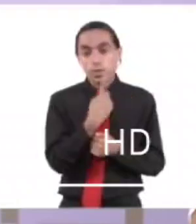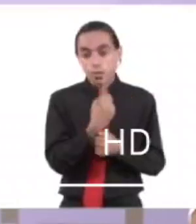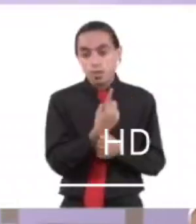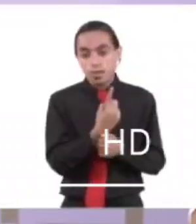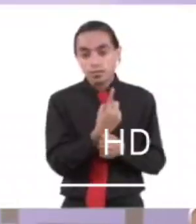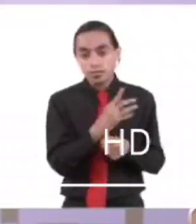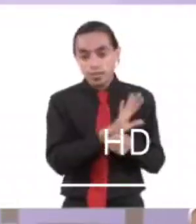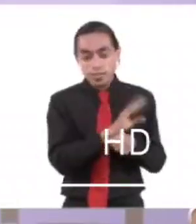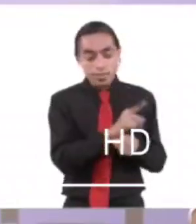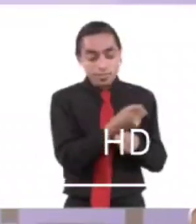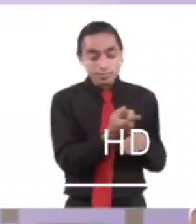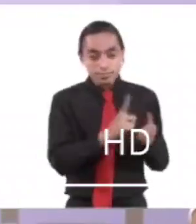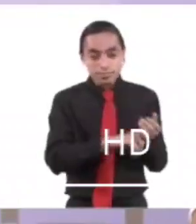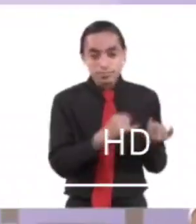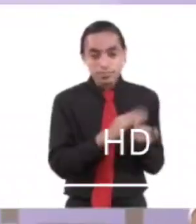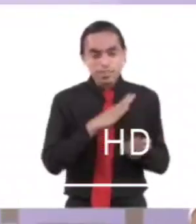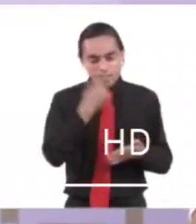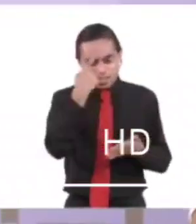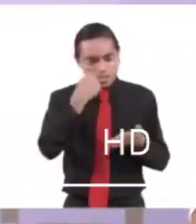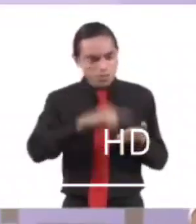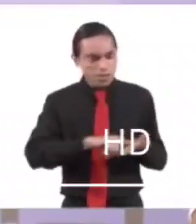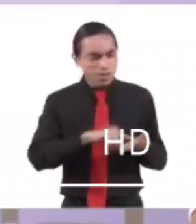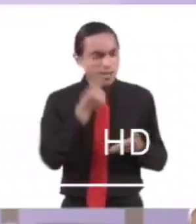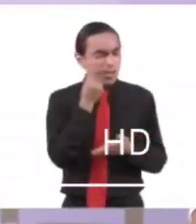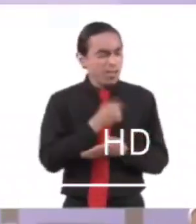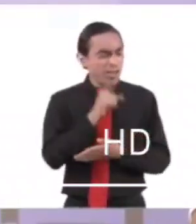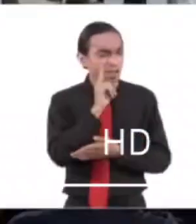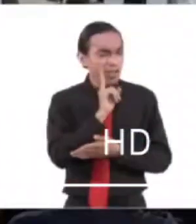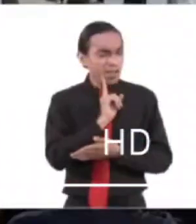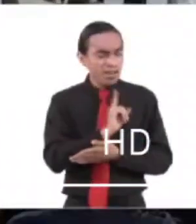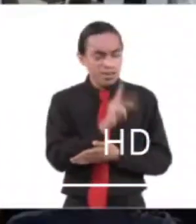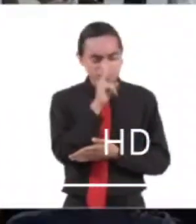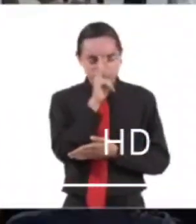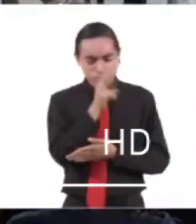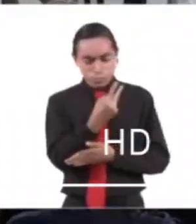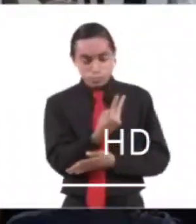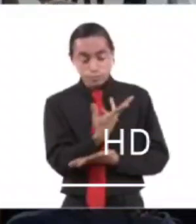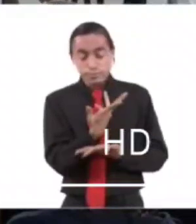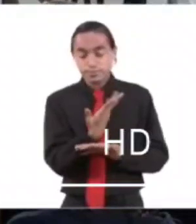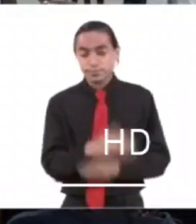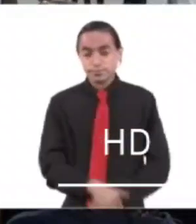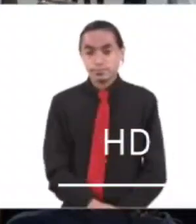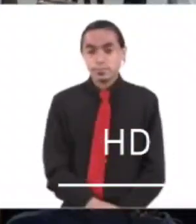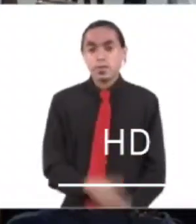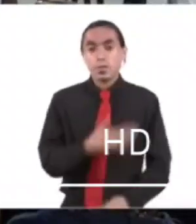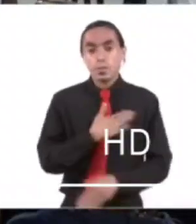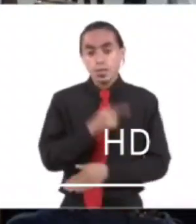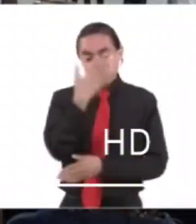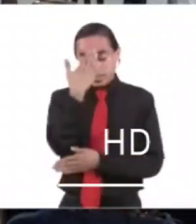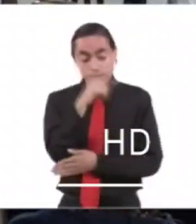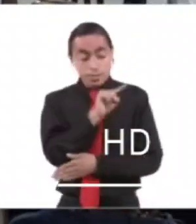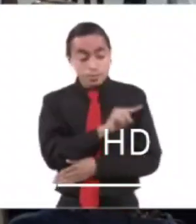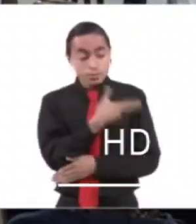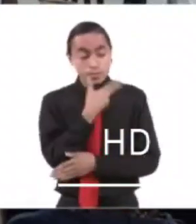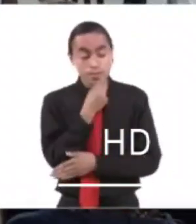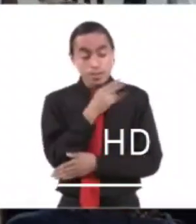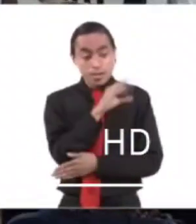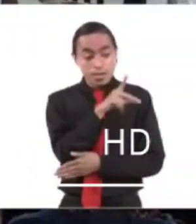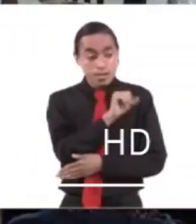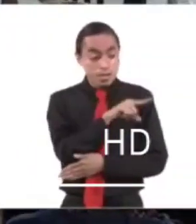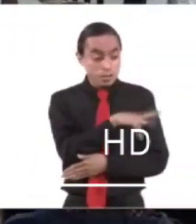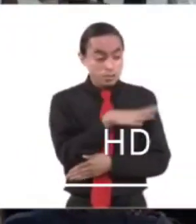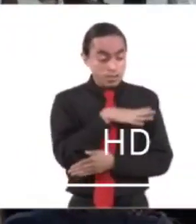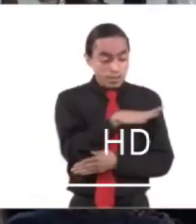Vengadora. Creo que era La Guerrera Vengadora 2. En realidad sabemos que Carlos Monsiváis no habitó en la